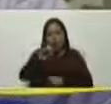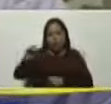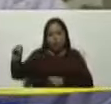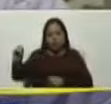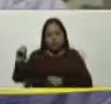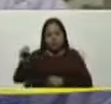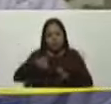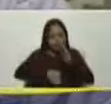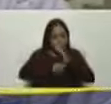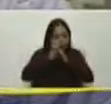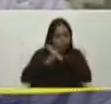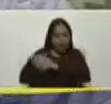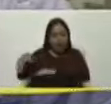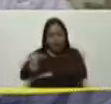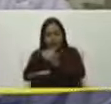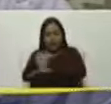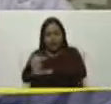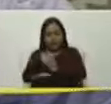voy a las calles.